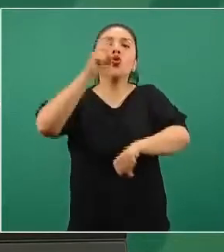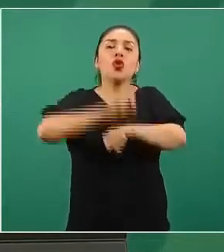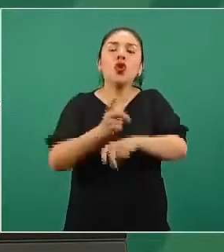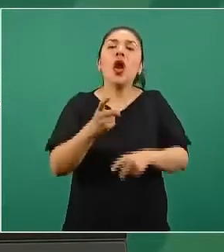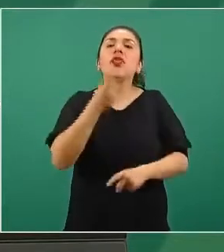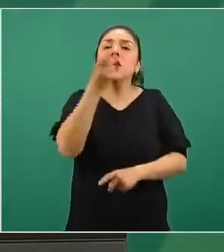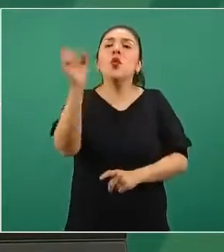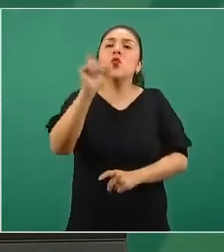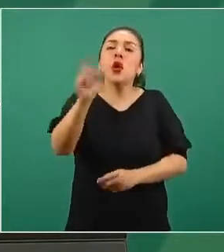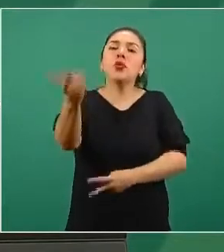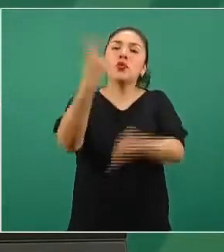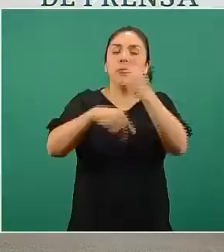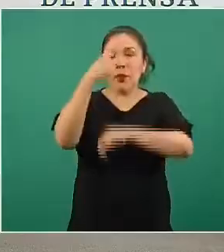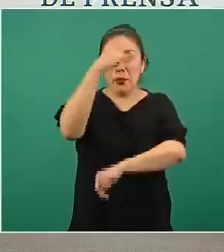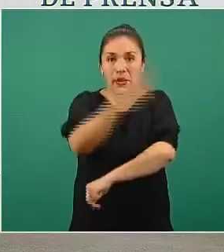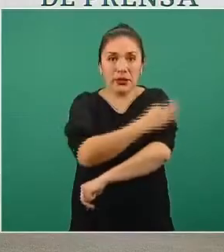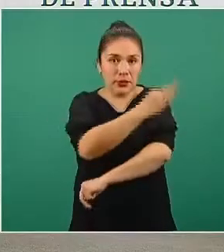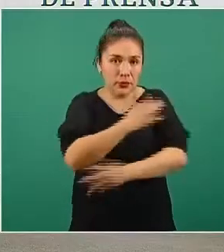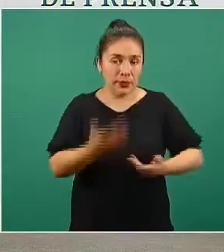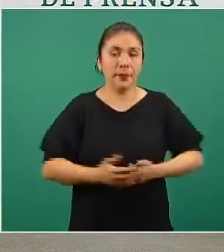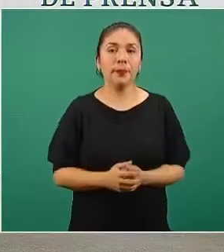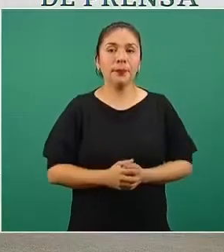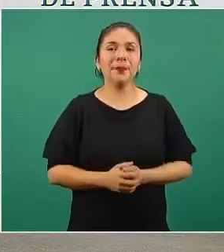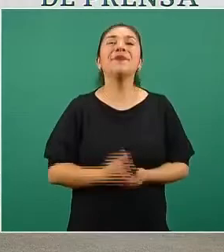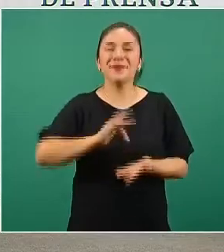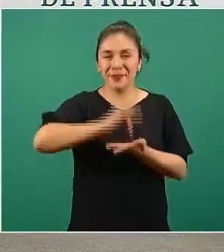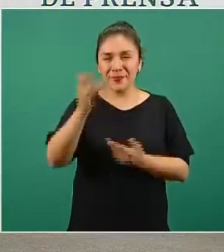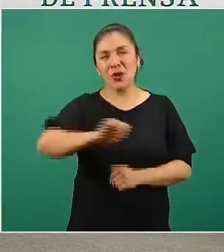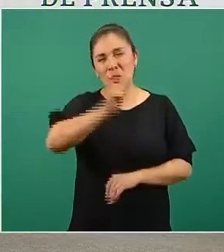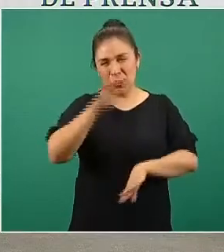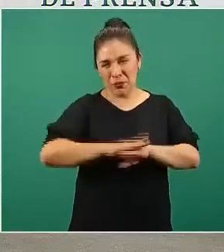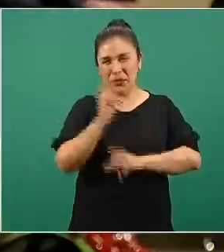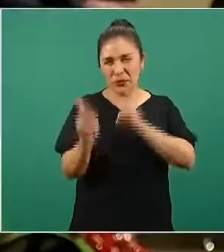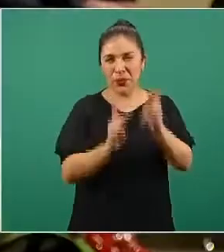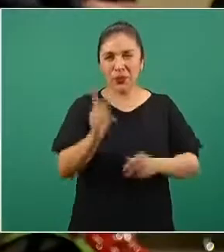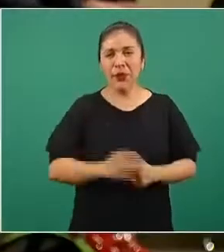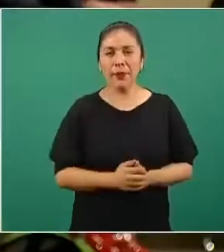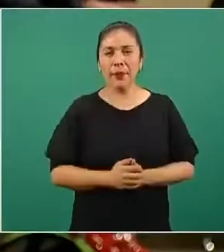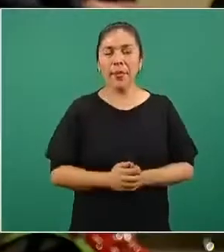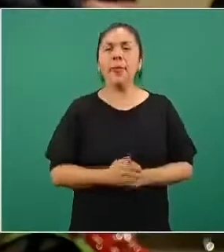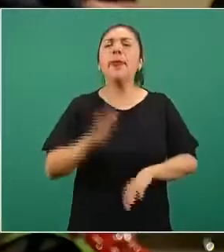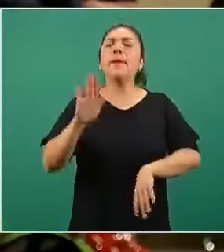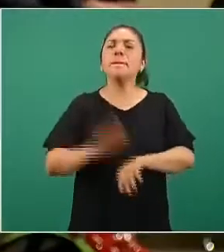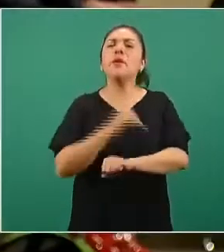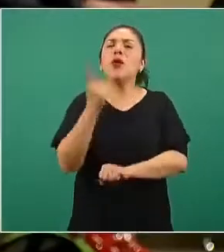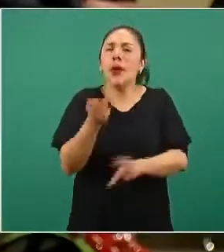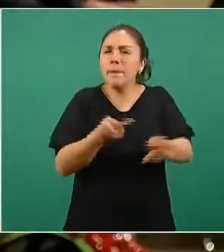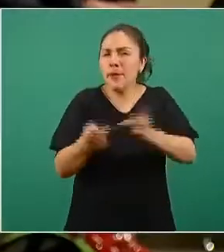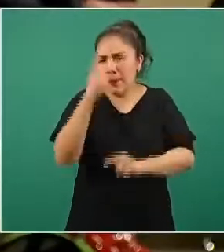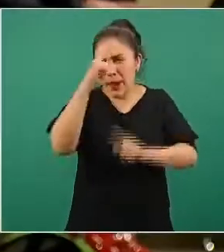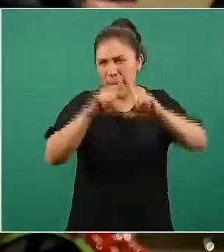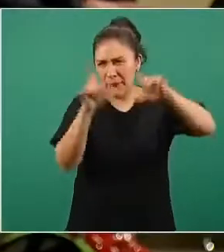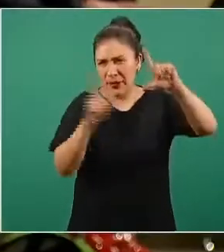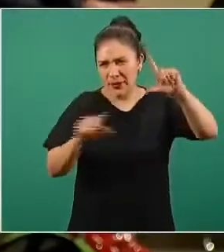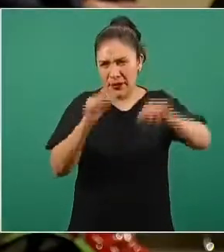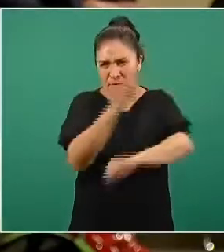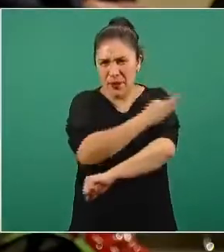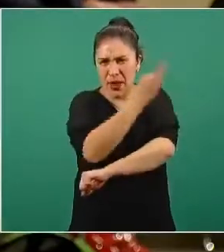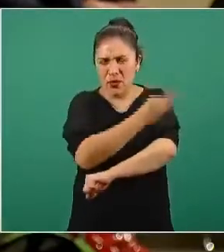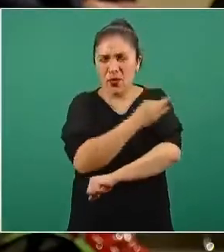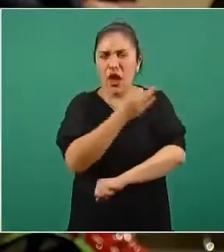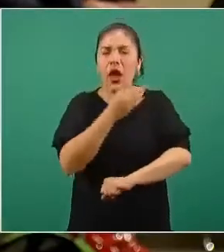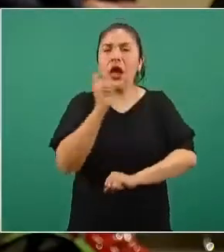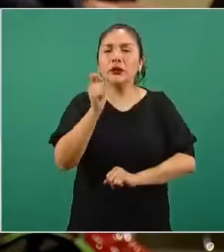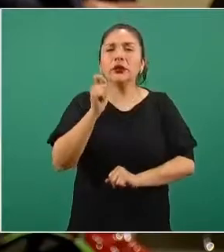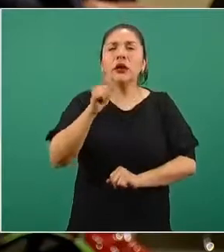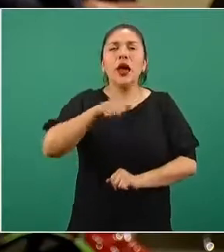su vacuna en el momento en que les toque. Gracias, doctor. Y otras dos preguntas. ¿Por qué el plan de vacunación en adultos mayores empieza